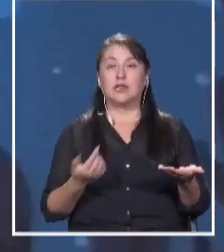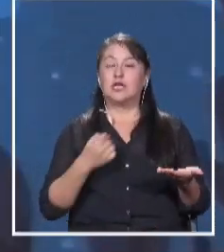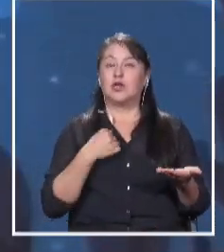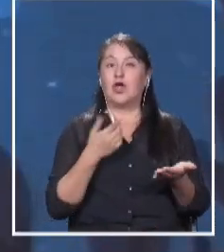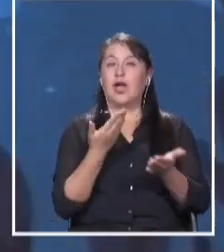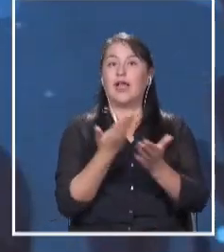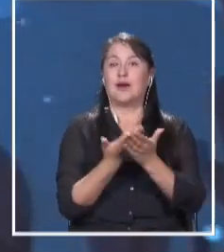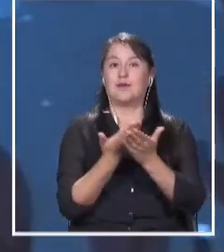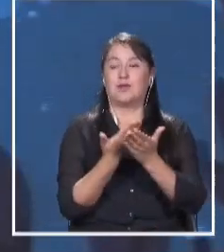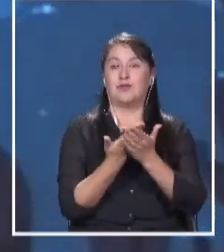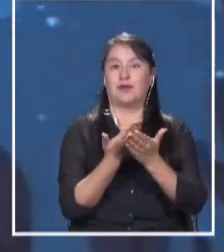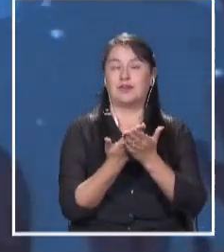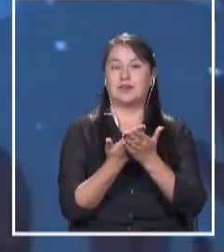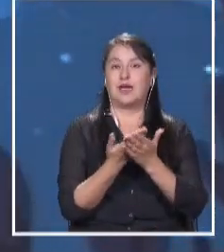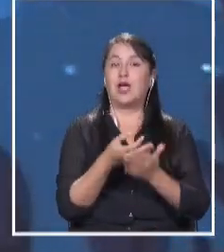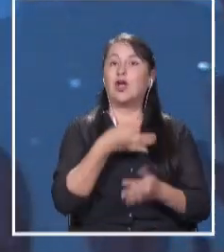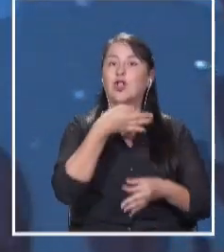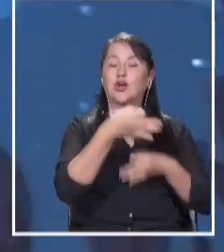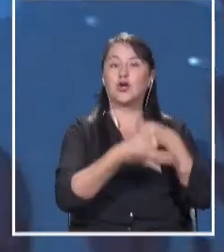aprovechar de contar un poquito